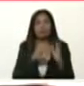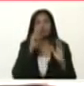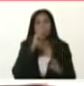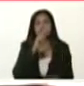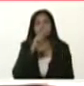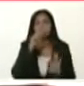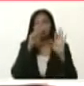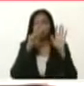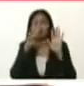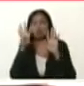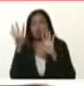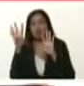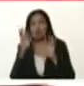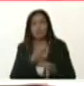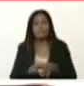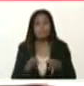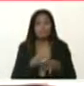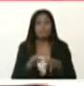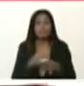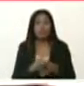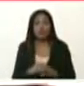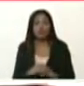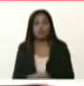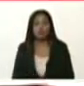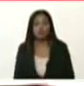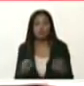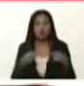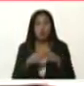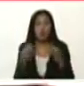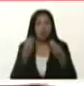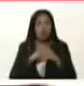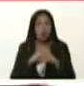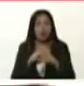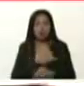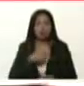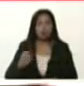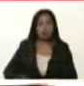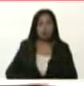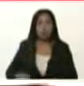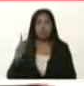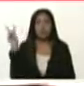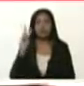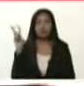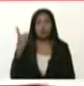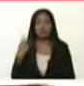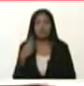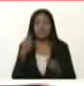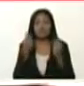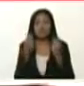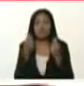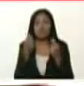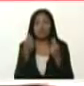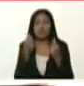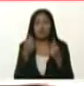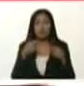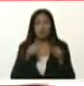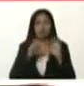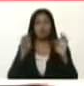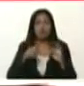2.571.259 petros en el marco del convenio China-Venezuela que tiene el dinero en